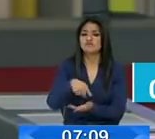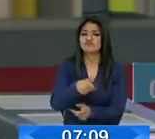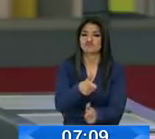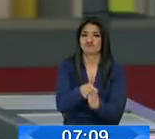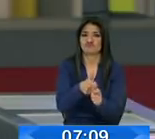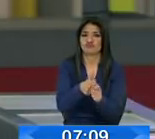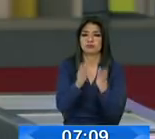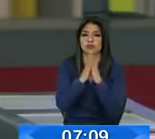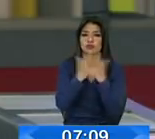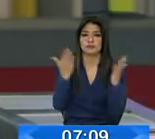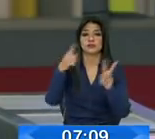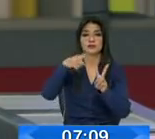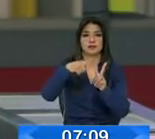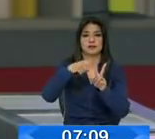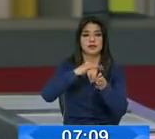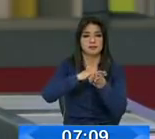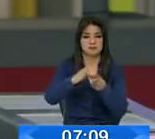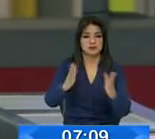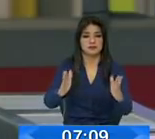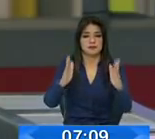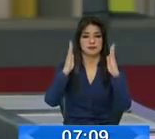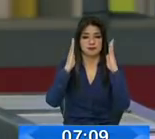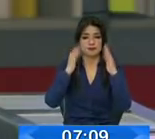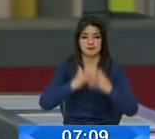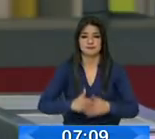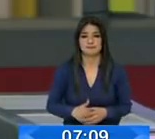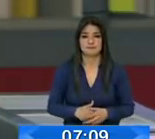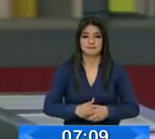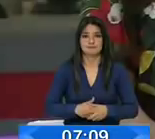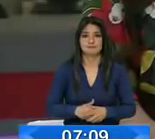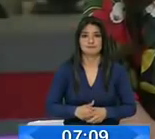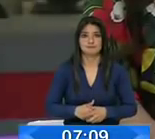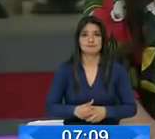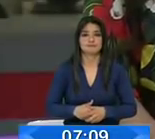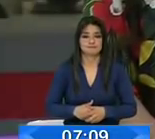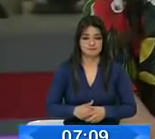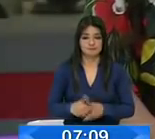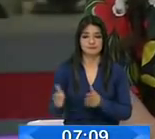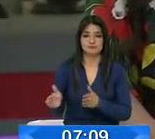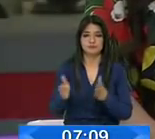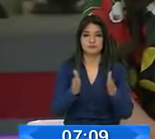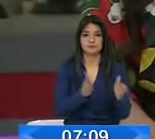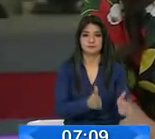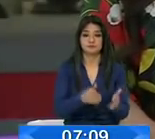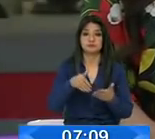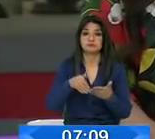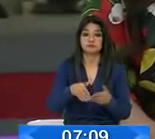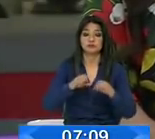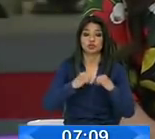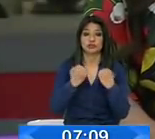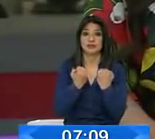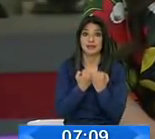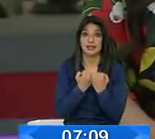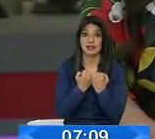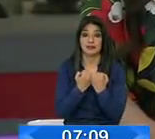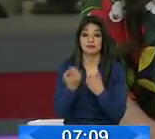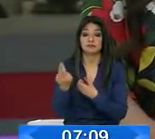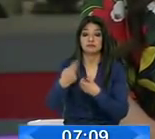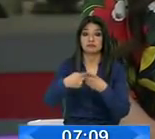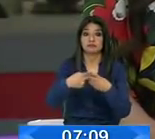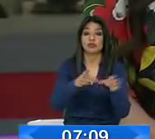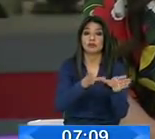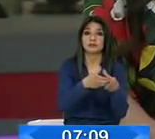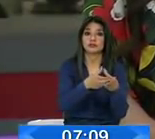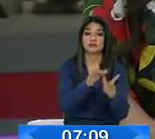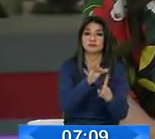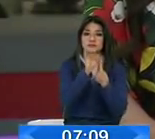Por favor, le invitamos a esta interesante charla. Y miembros de la sociedad civil integran una comisión especial creada